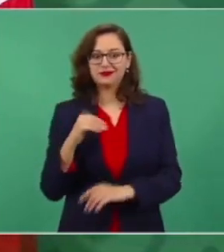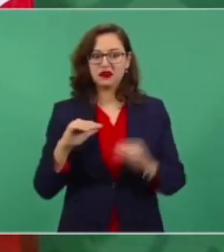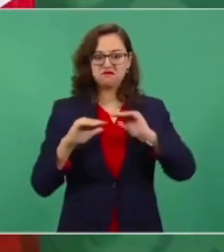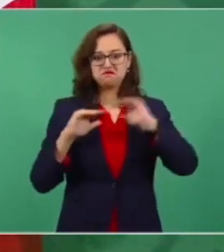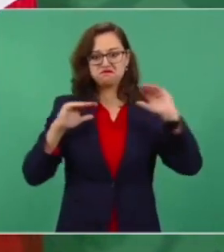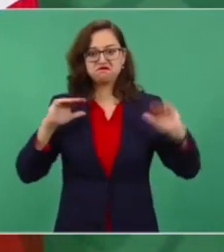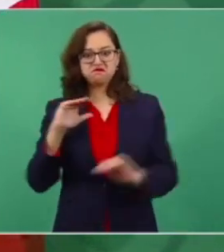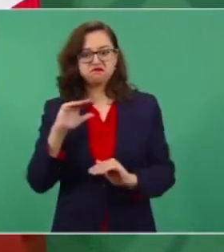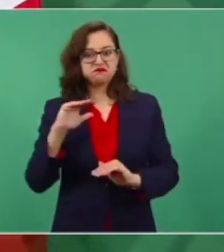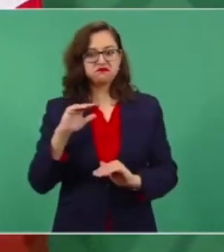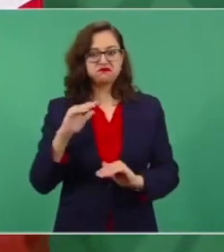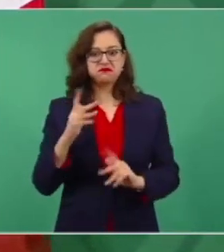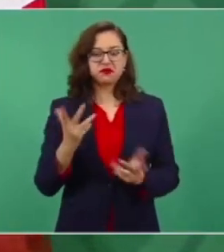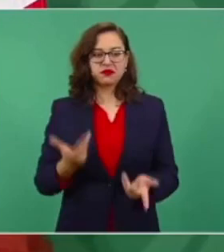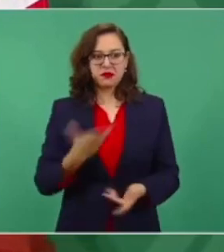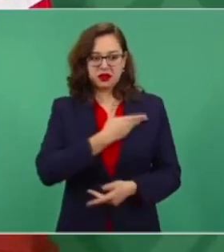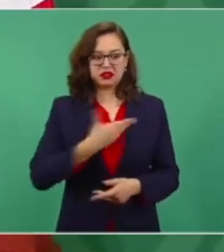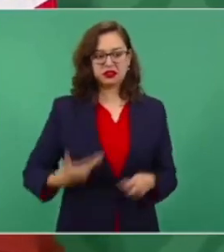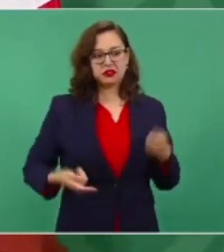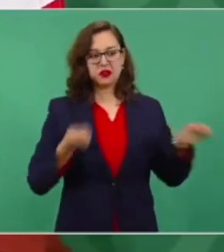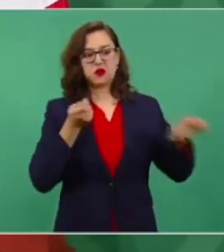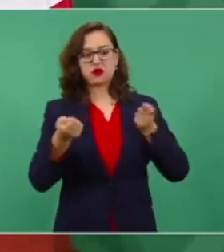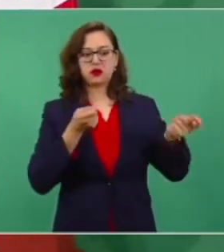de los poderes.